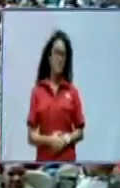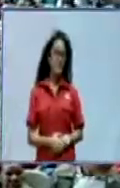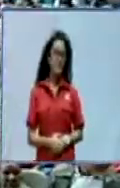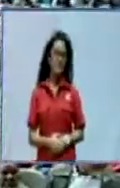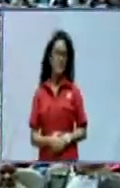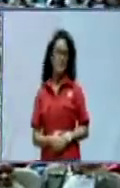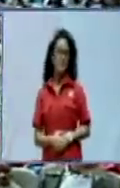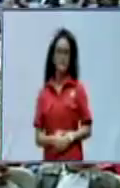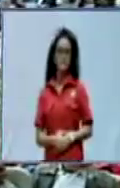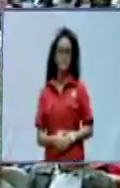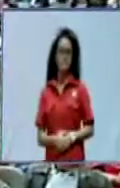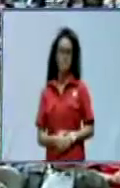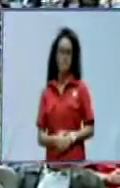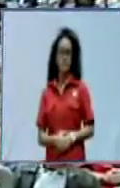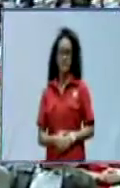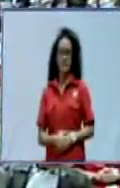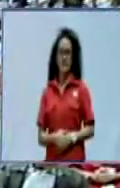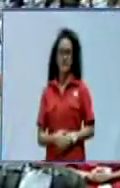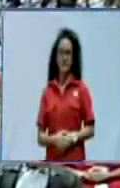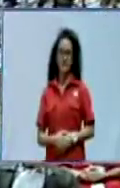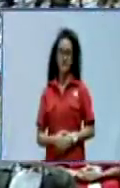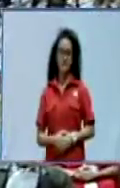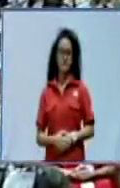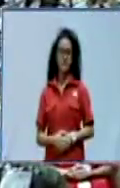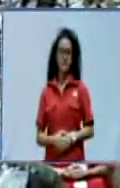Buenas noches.